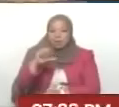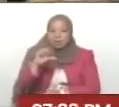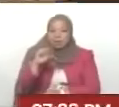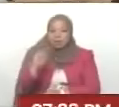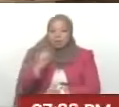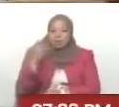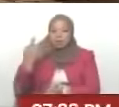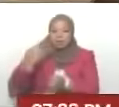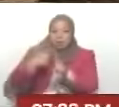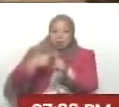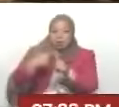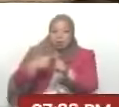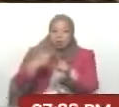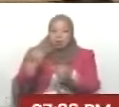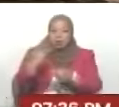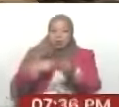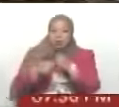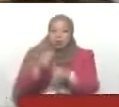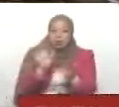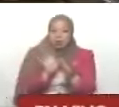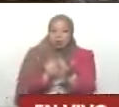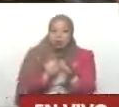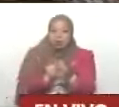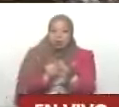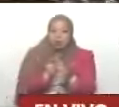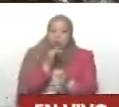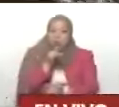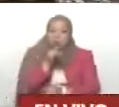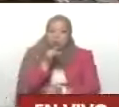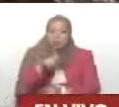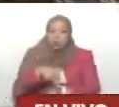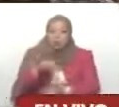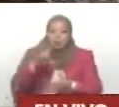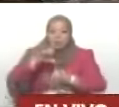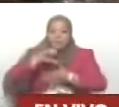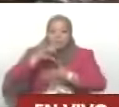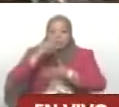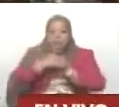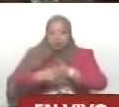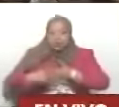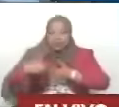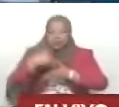miembro socio directo desde América del Sur.